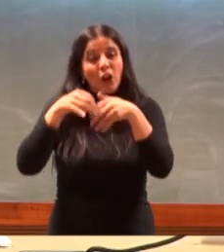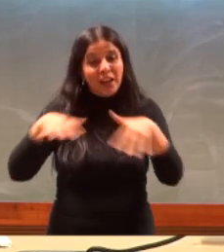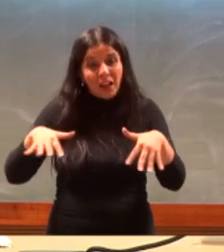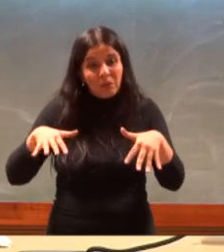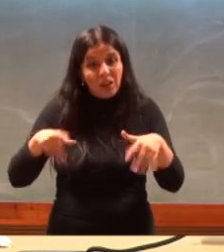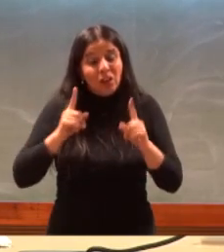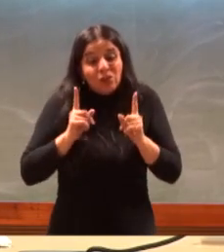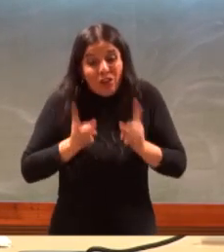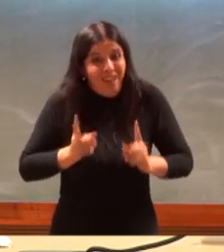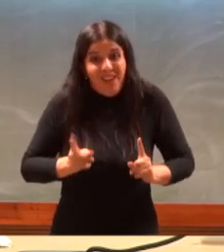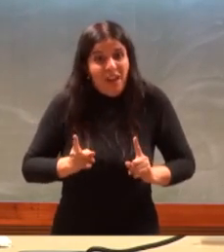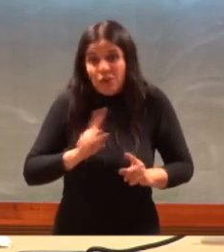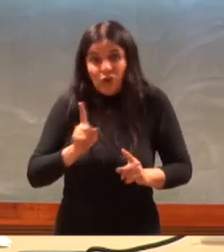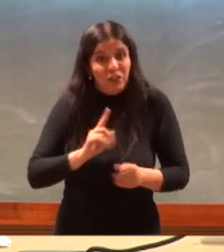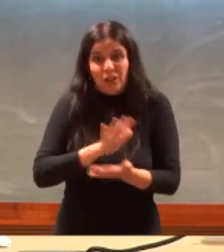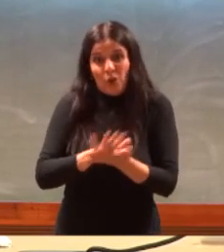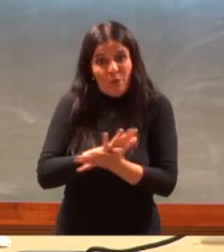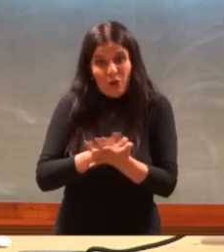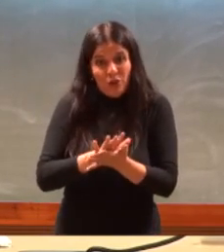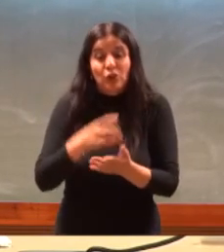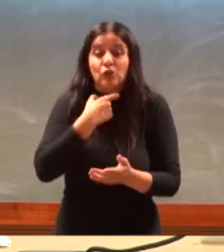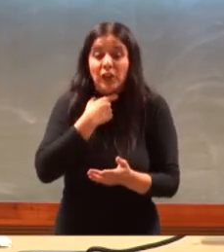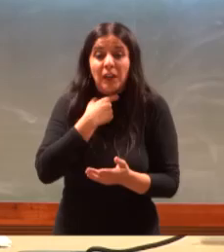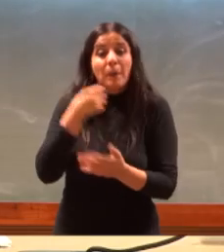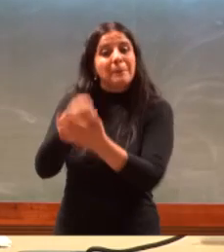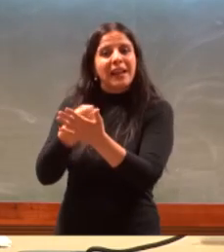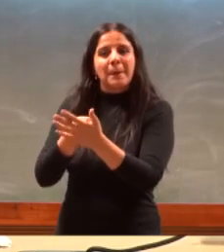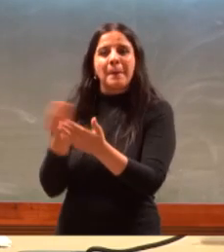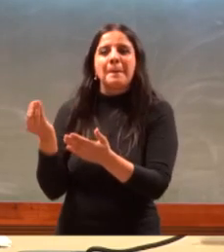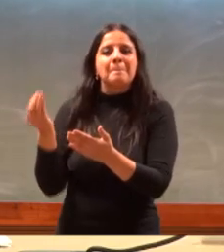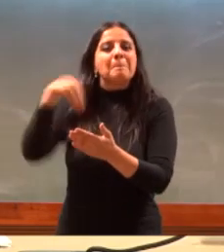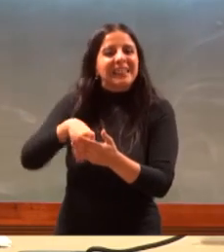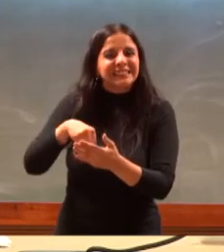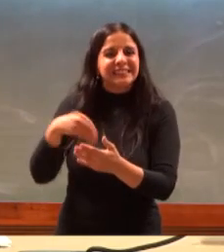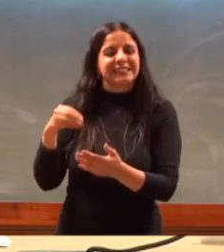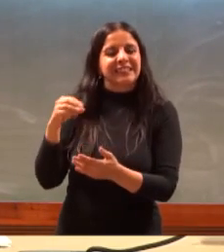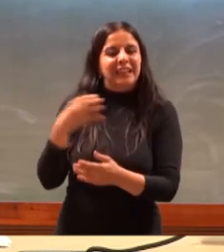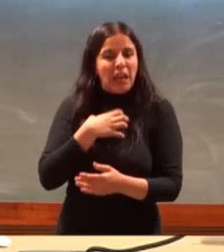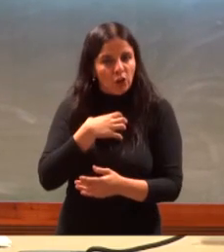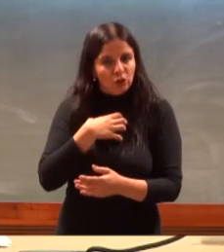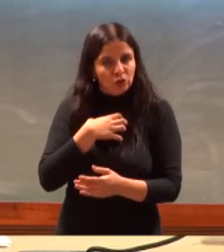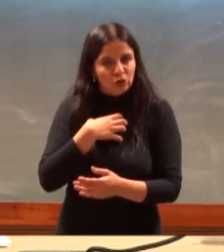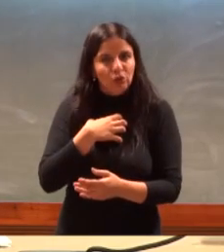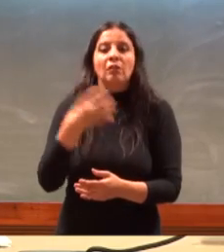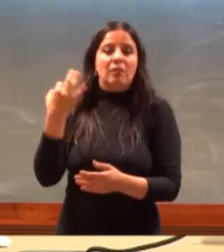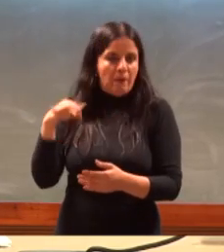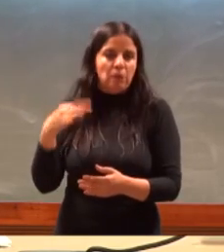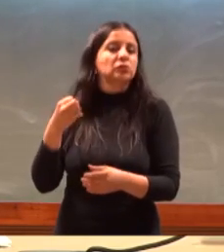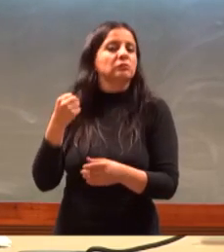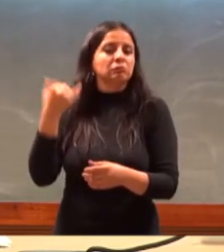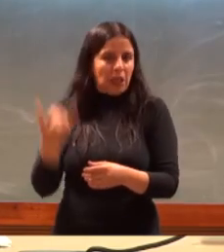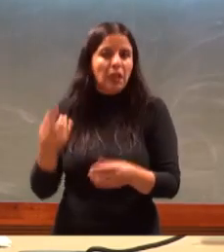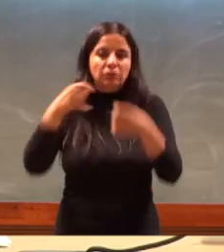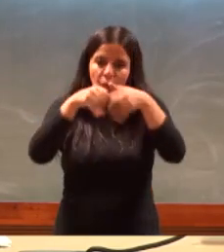no se resolvió Entonces si queremos pelear para más cargos creo que es importante definir este este organigrama y en términos también de precarización laboral